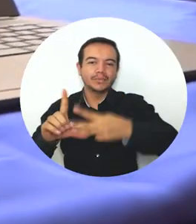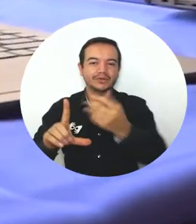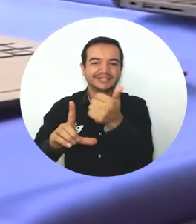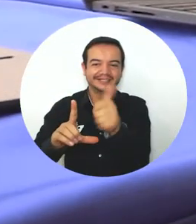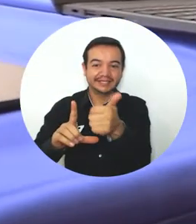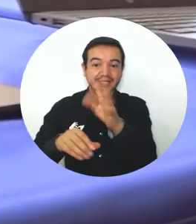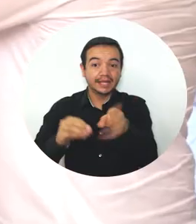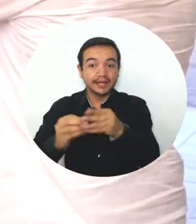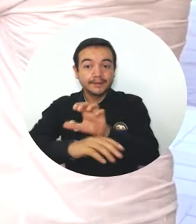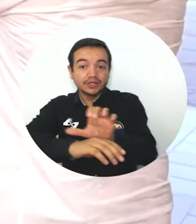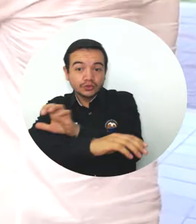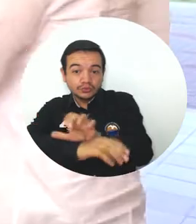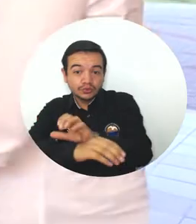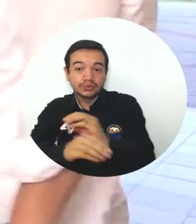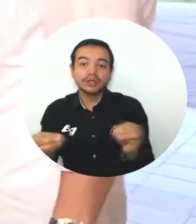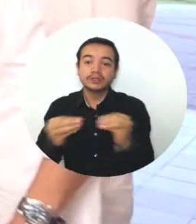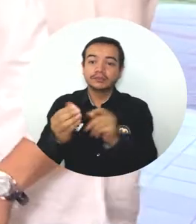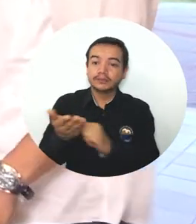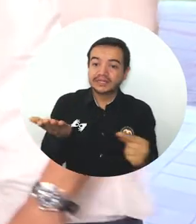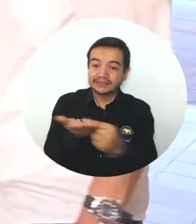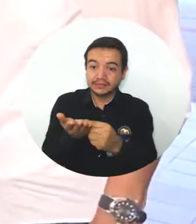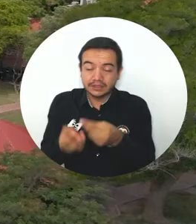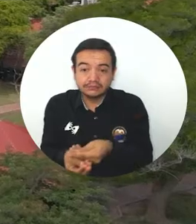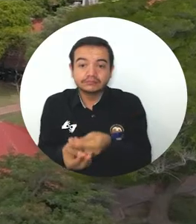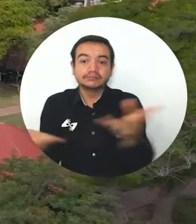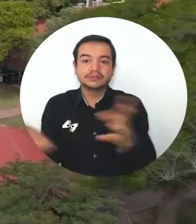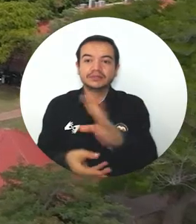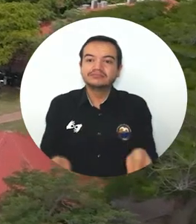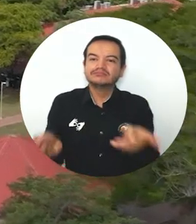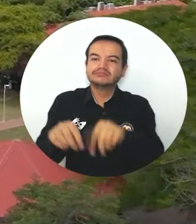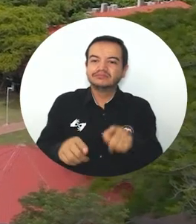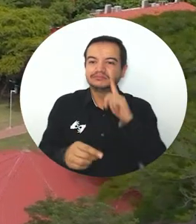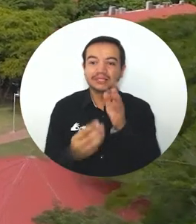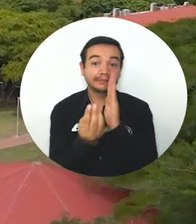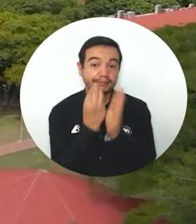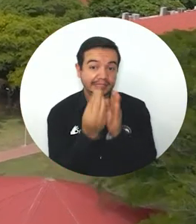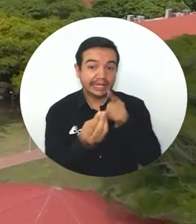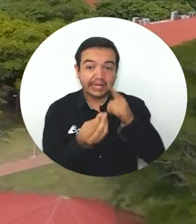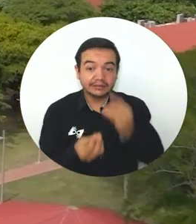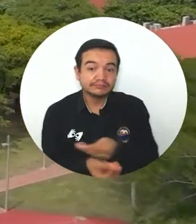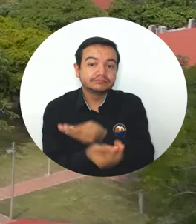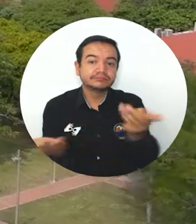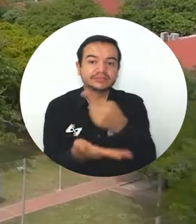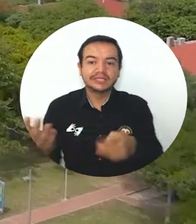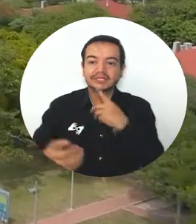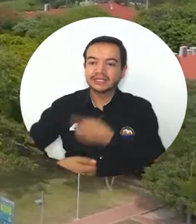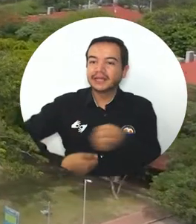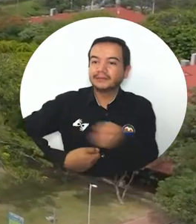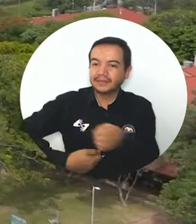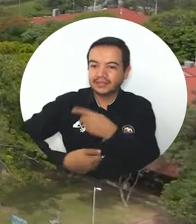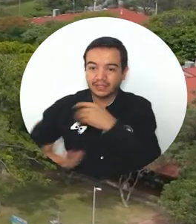computadores y SIM cards, además del fortalecimiento de los servicios de bienestar con entregas de bonos de mercado, asistencia psicosocial,